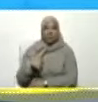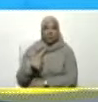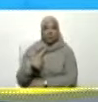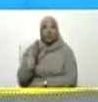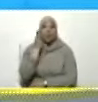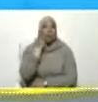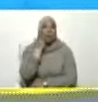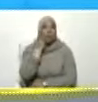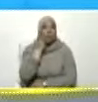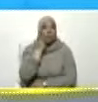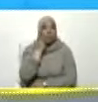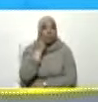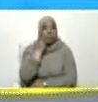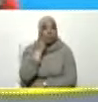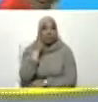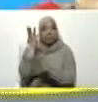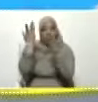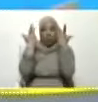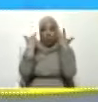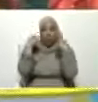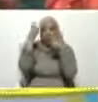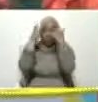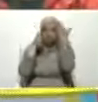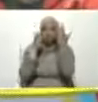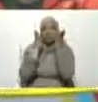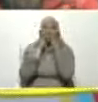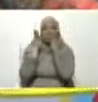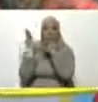madre, la Leona de Chávez, María León.